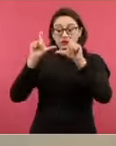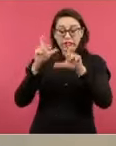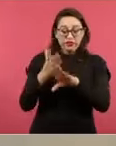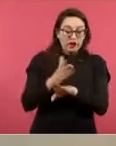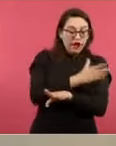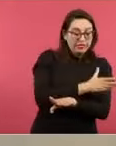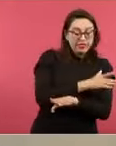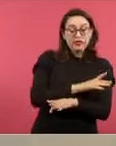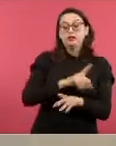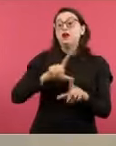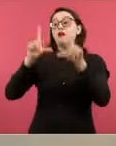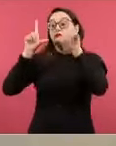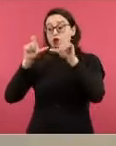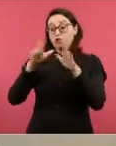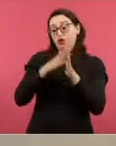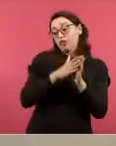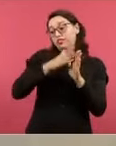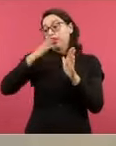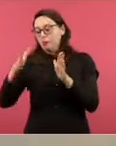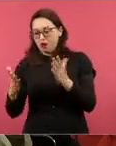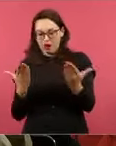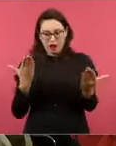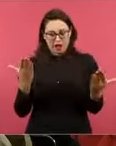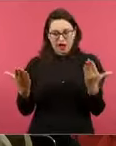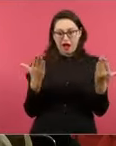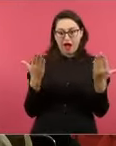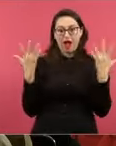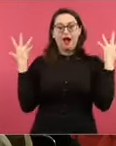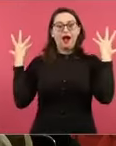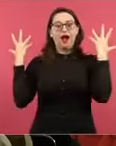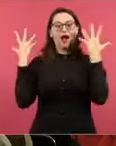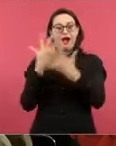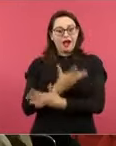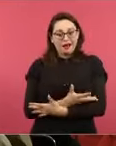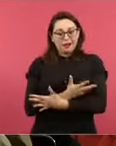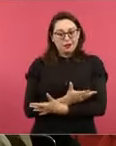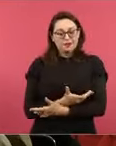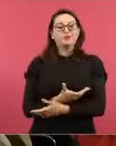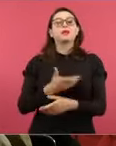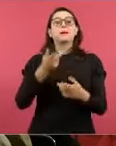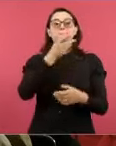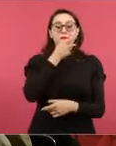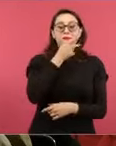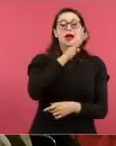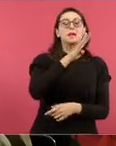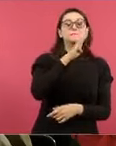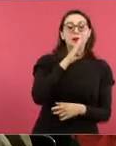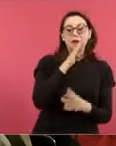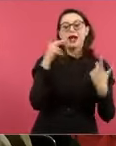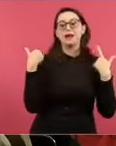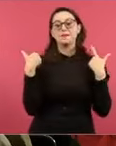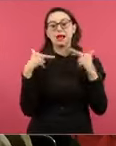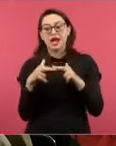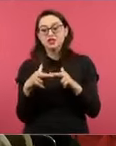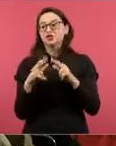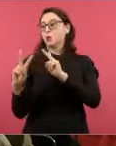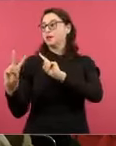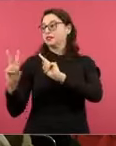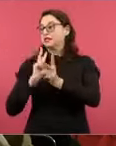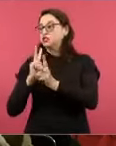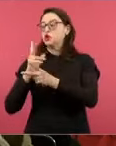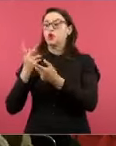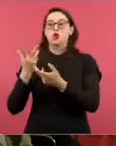papás, las maestras y los maestros también, aprendemos que con pequeñas acciones podemos hacer grandes